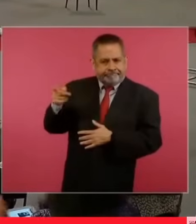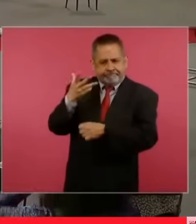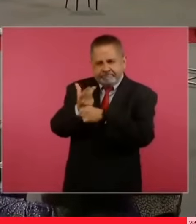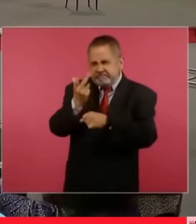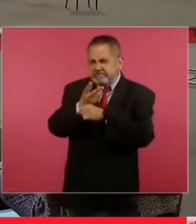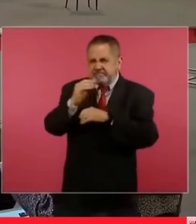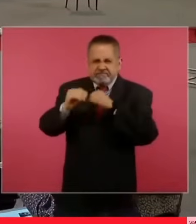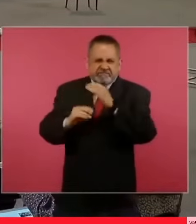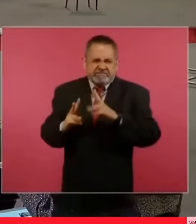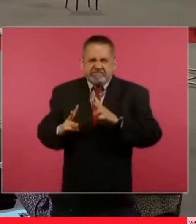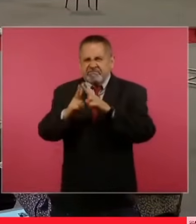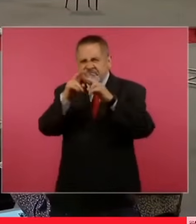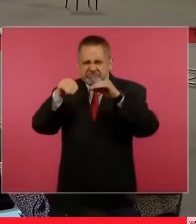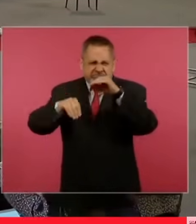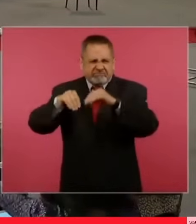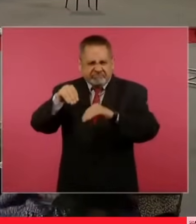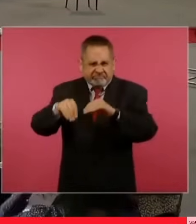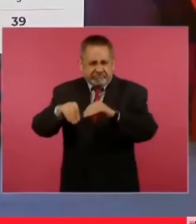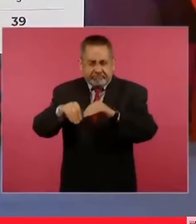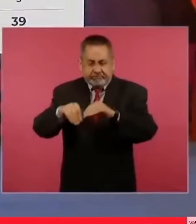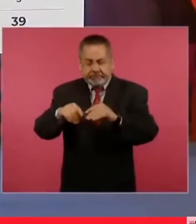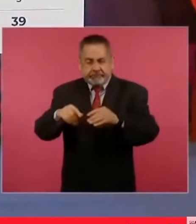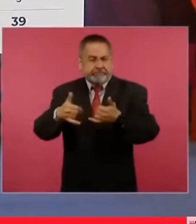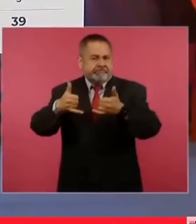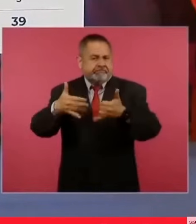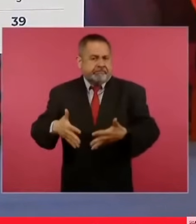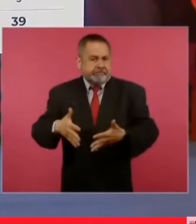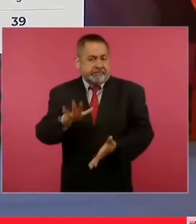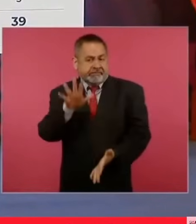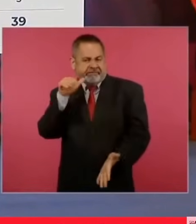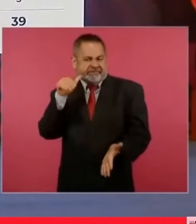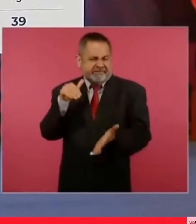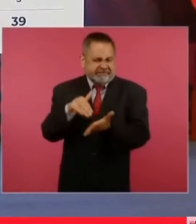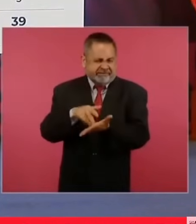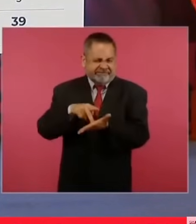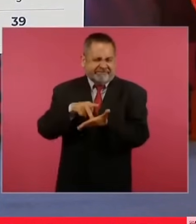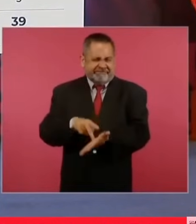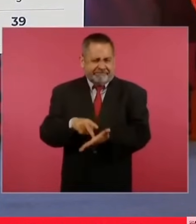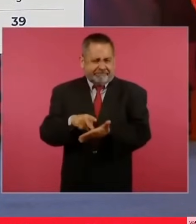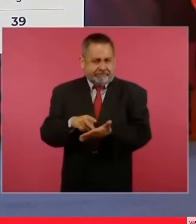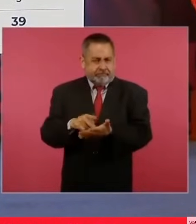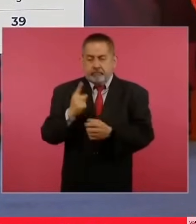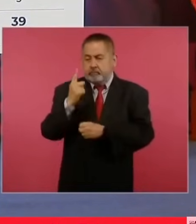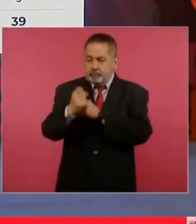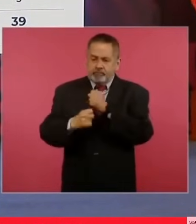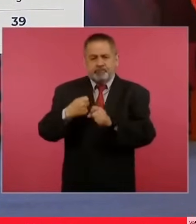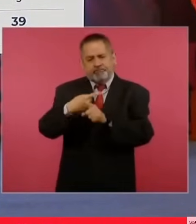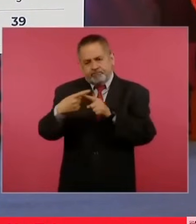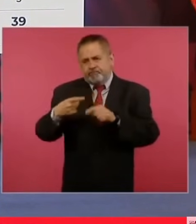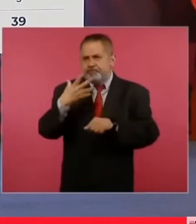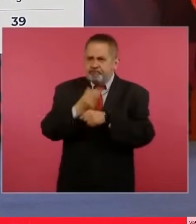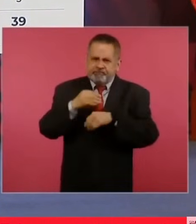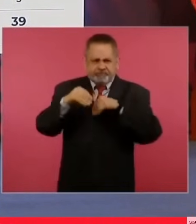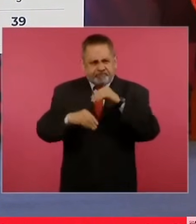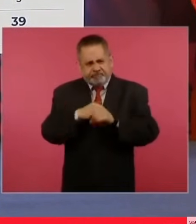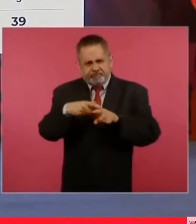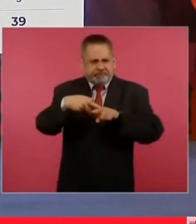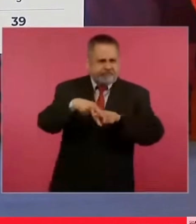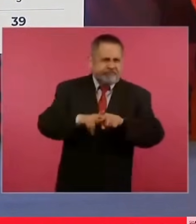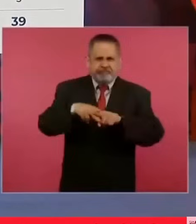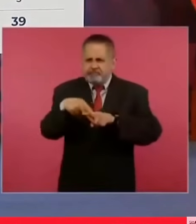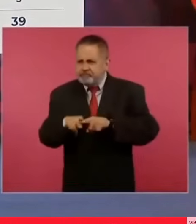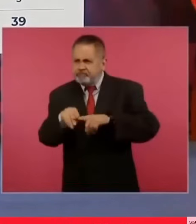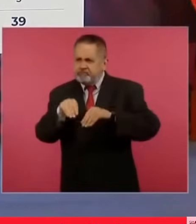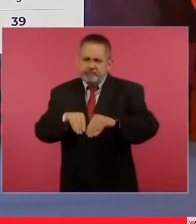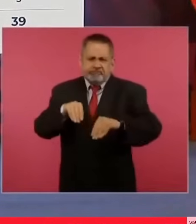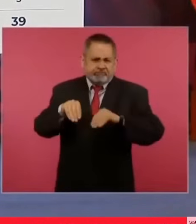infraestructura. 5.000 toneladas, año y medio para construir esto, 90